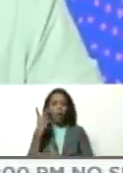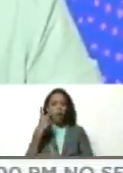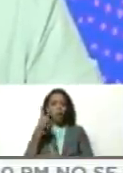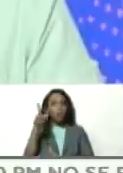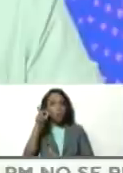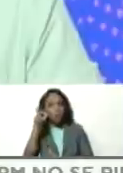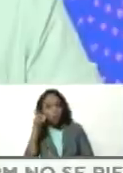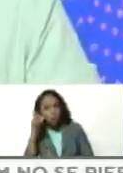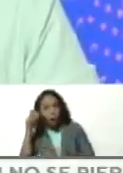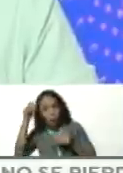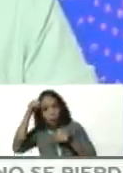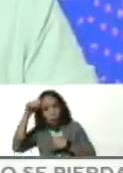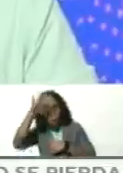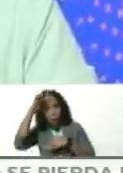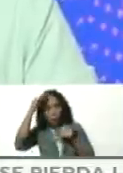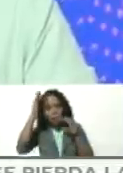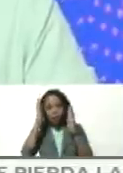pueblo.